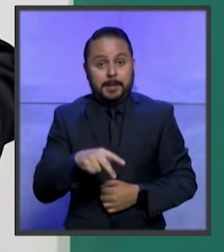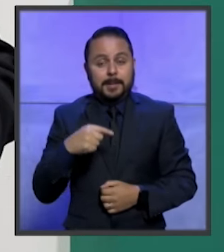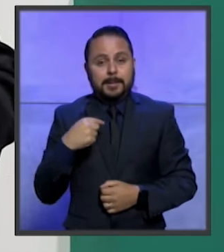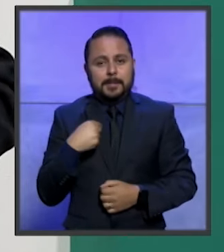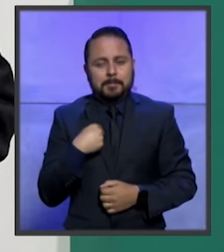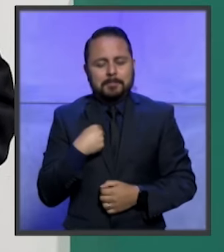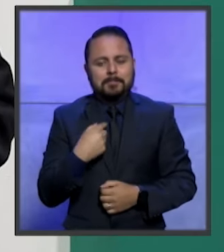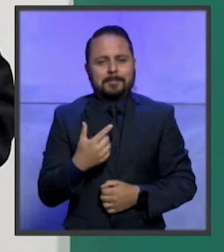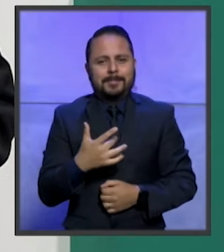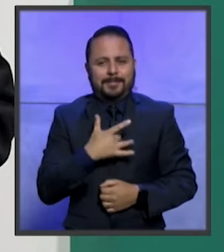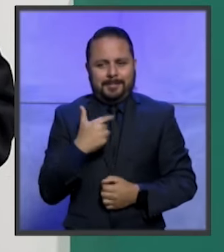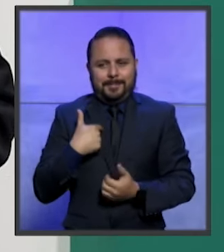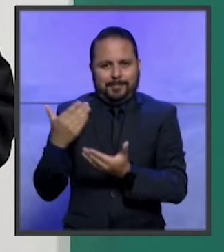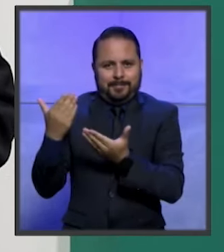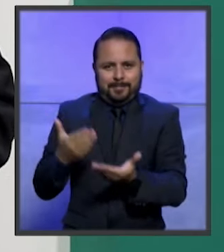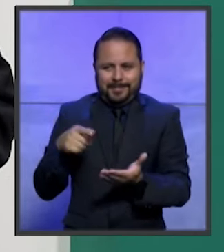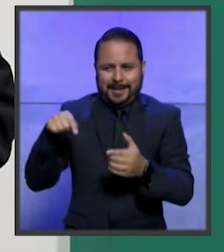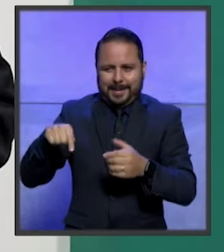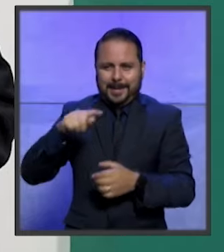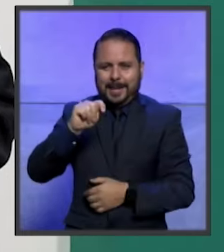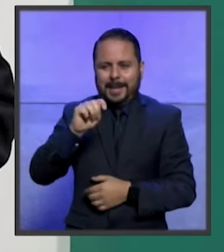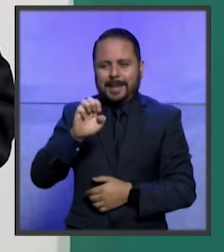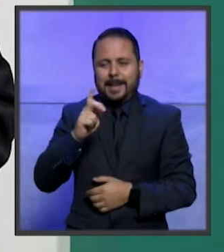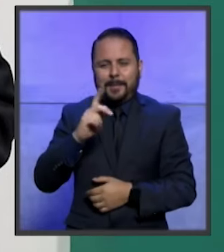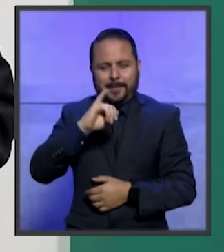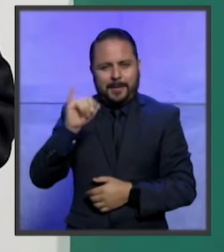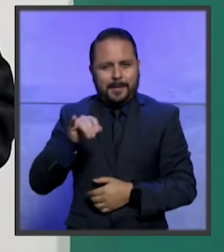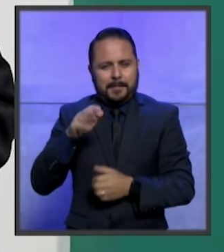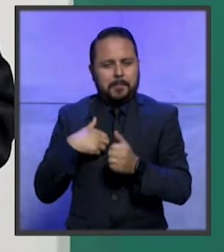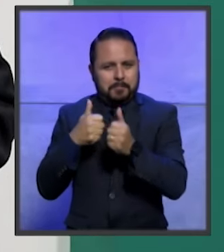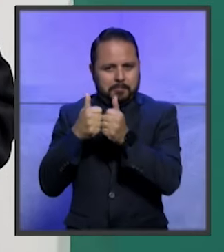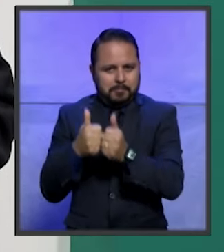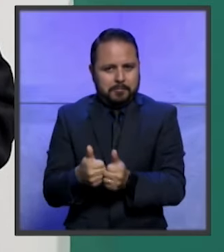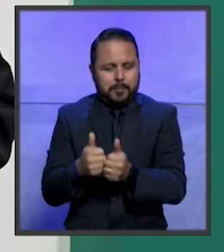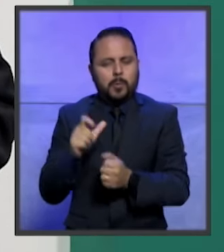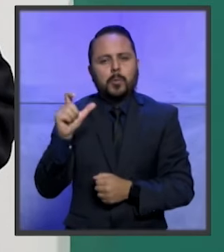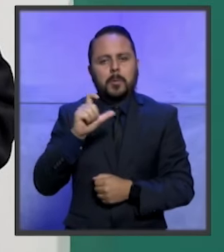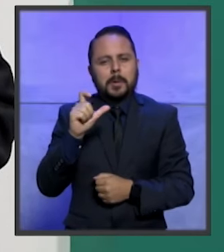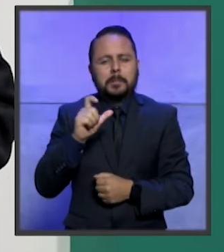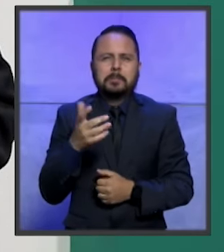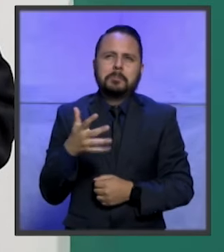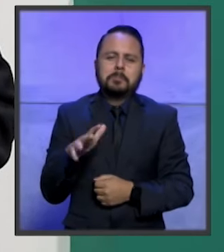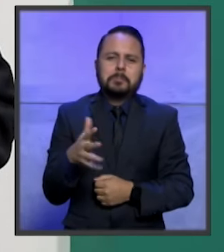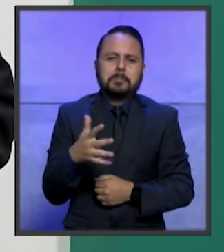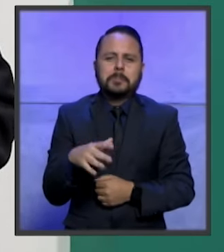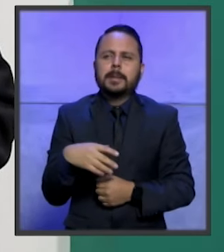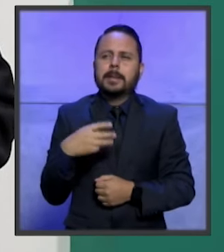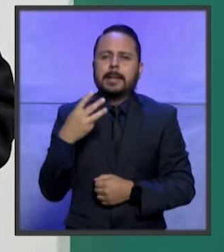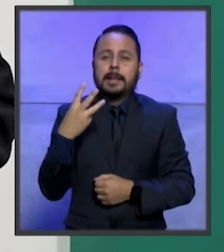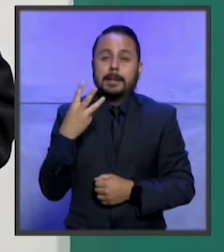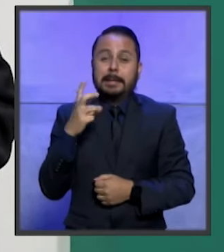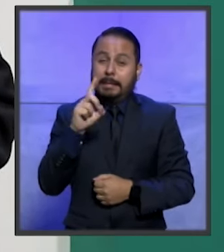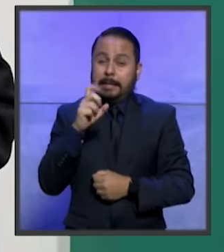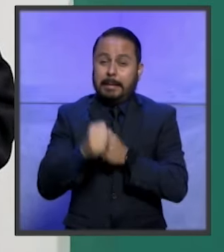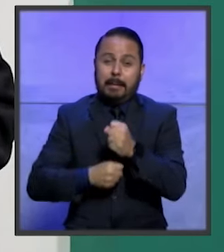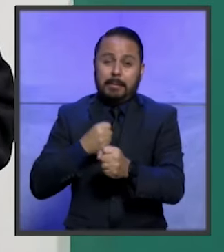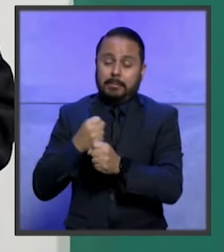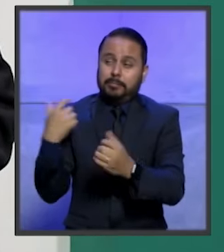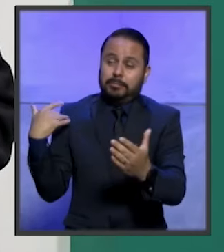pues en el tribunal ya Data de podría decir más de tres